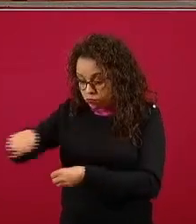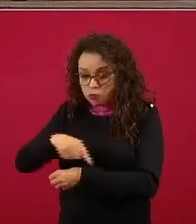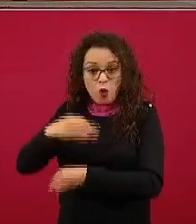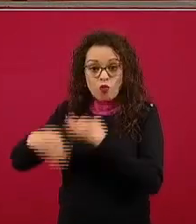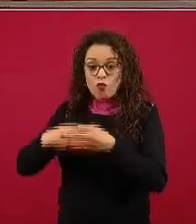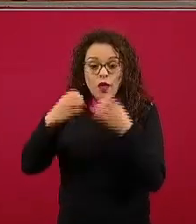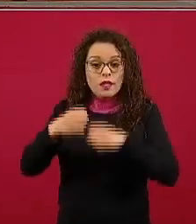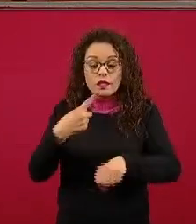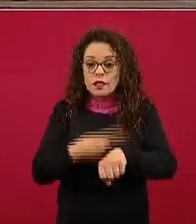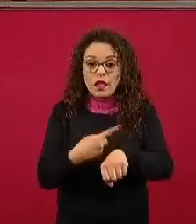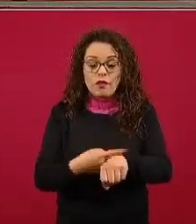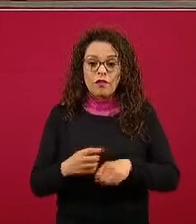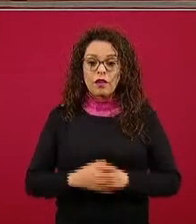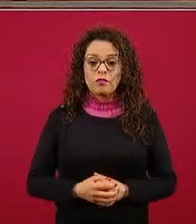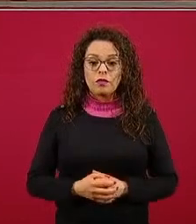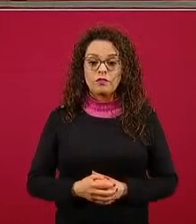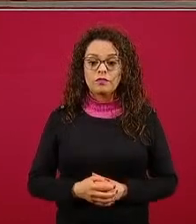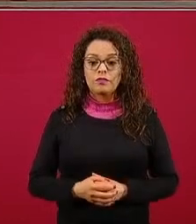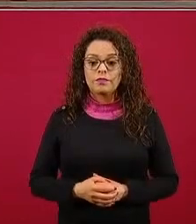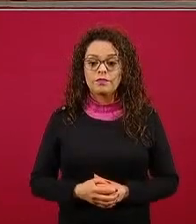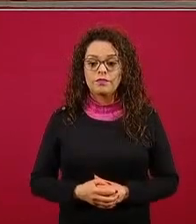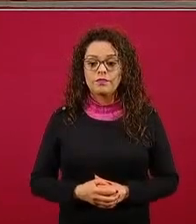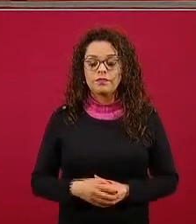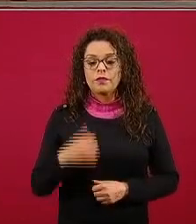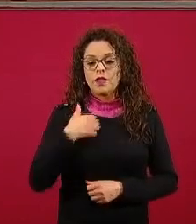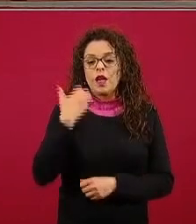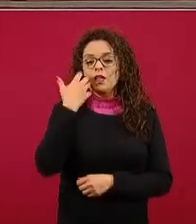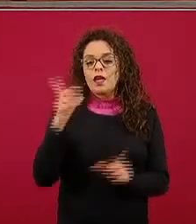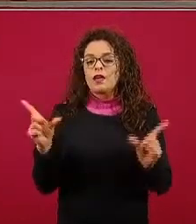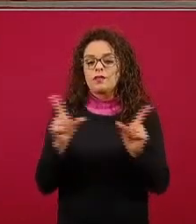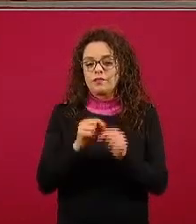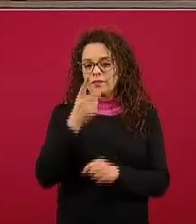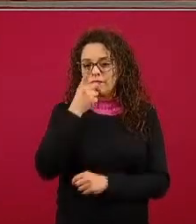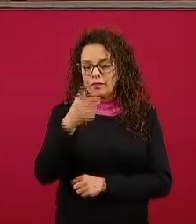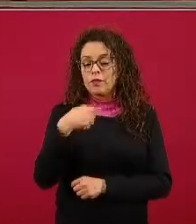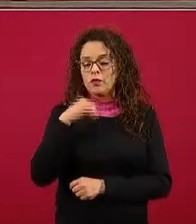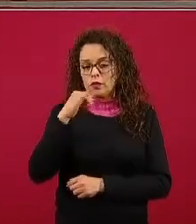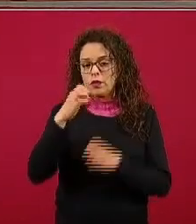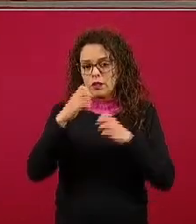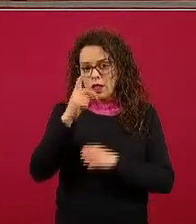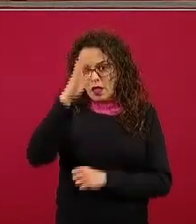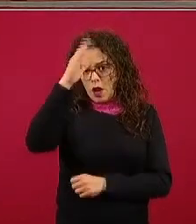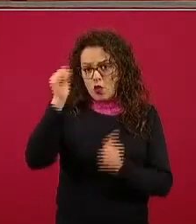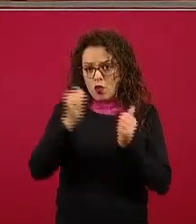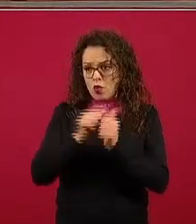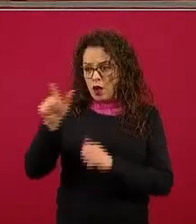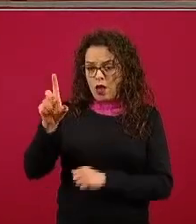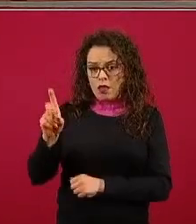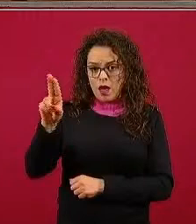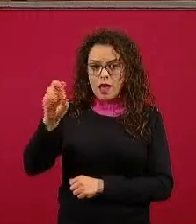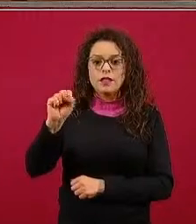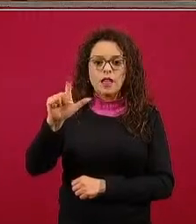Sí, un comentario breve. Yo estoy de acuerdo con el doctor Salas y